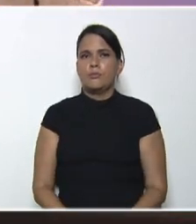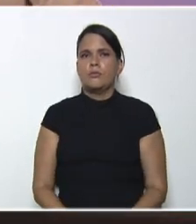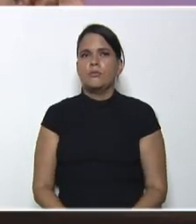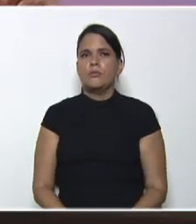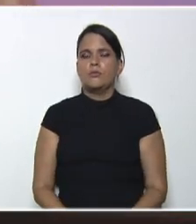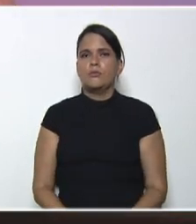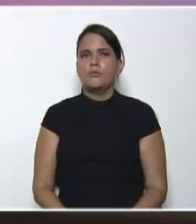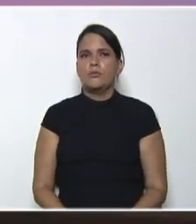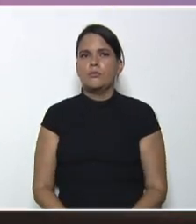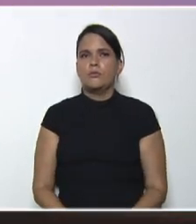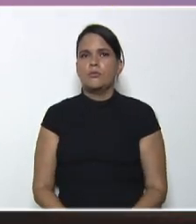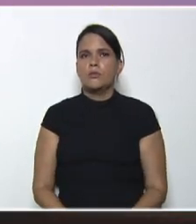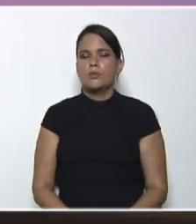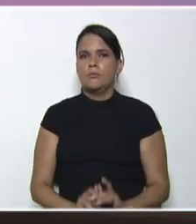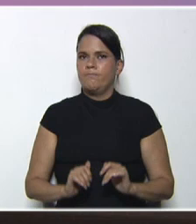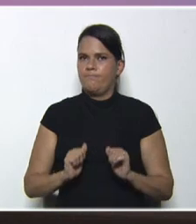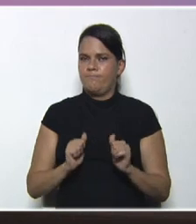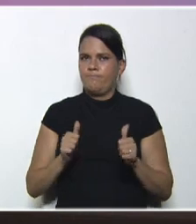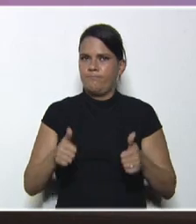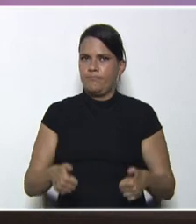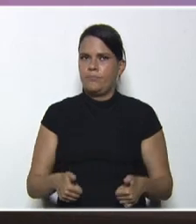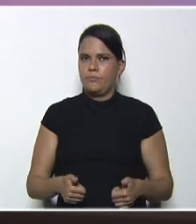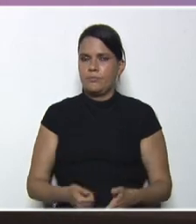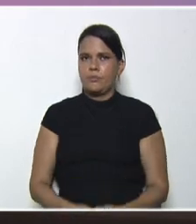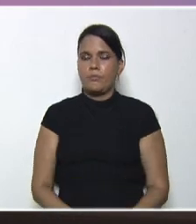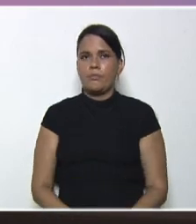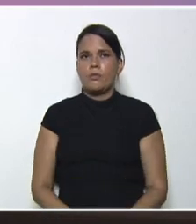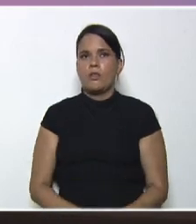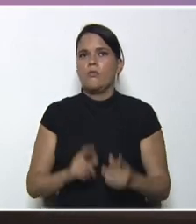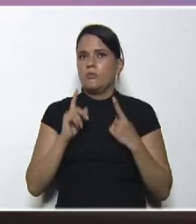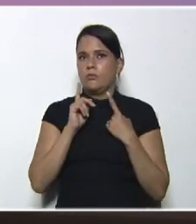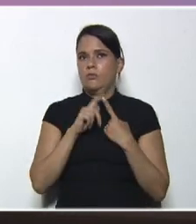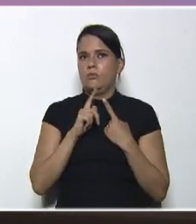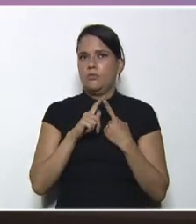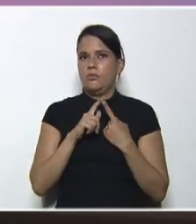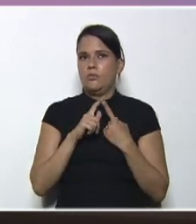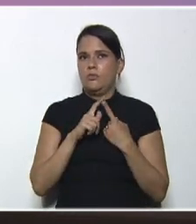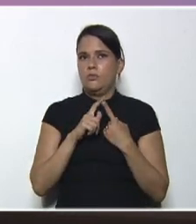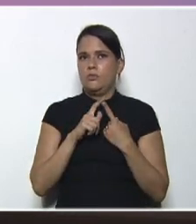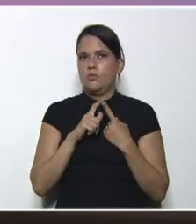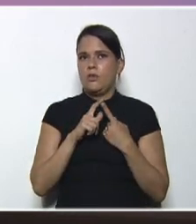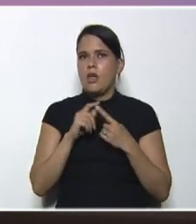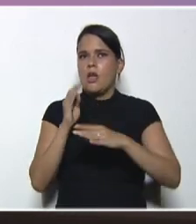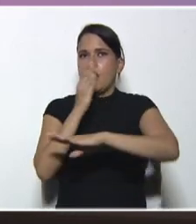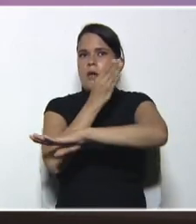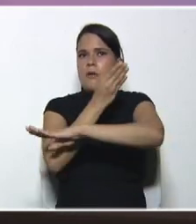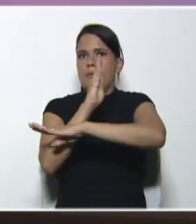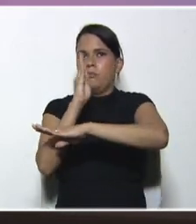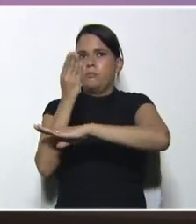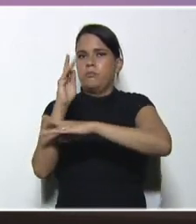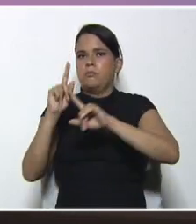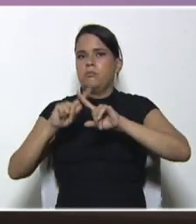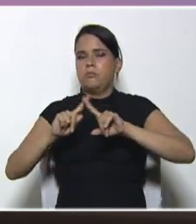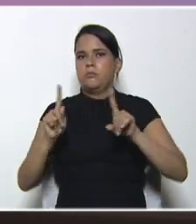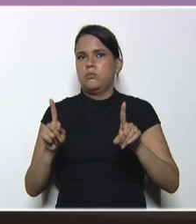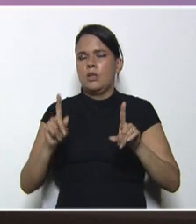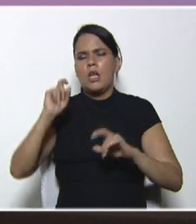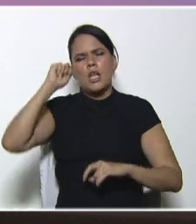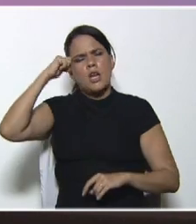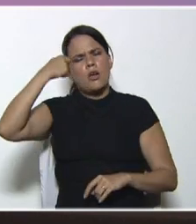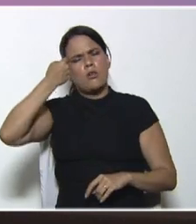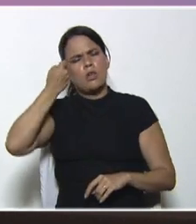Muy bien, comenzamos con el primer tema, biodiversidad. ¿Recordamos lo que es